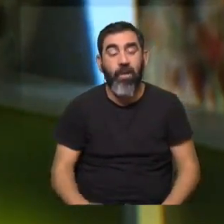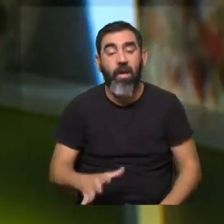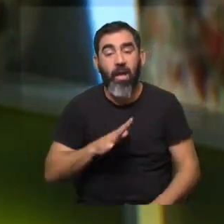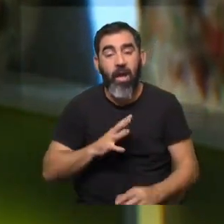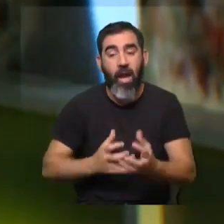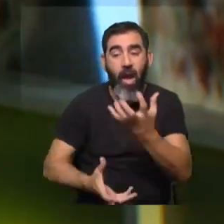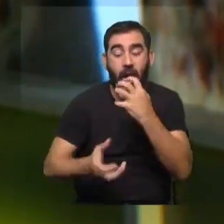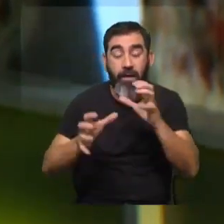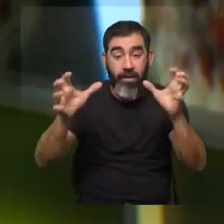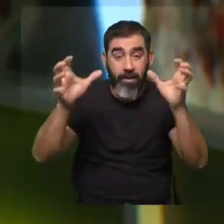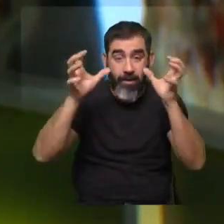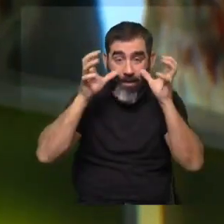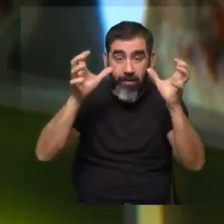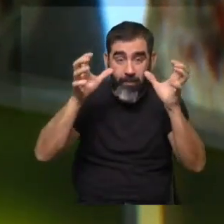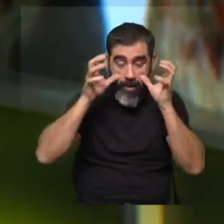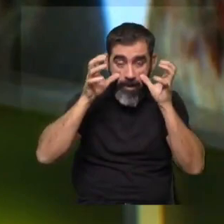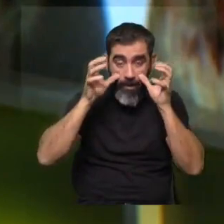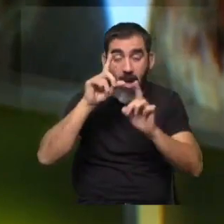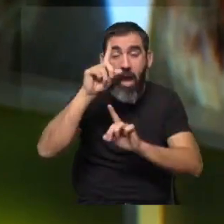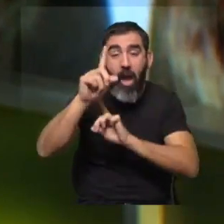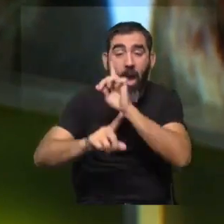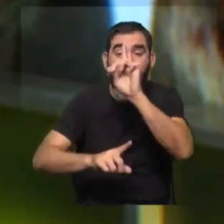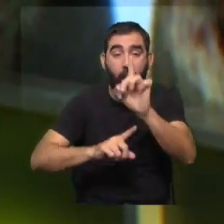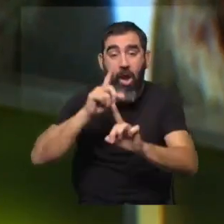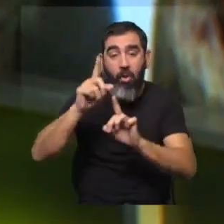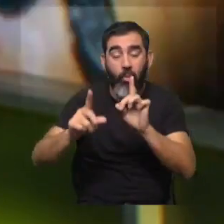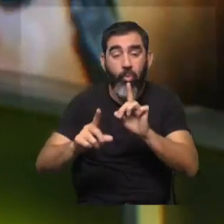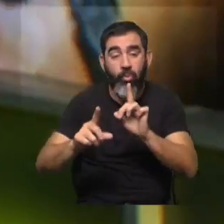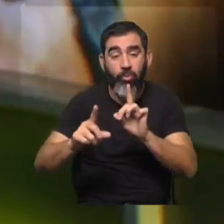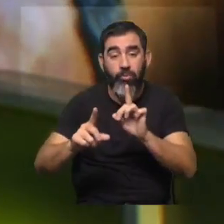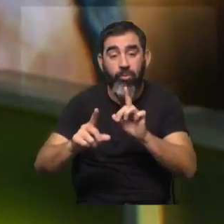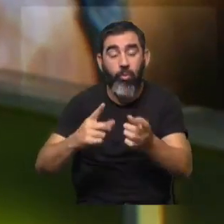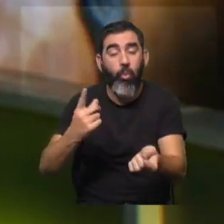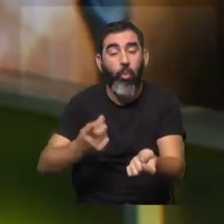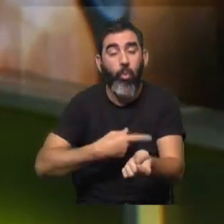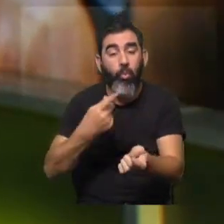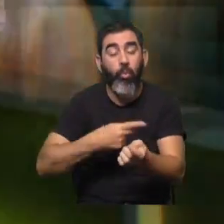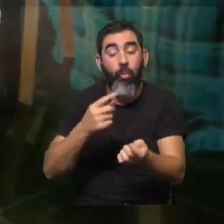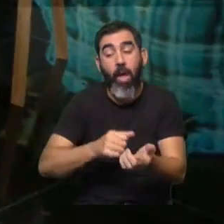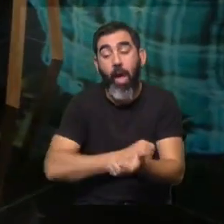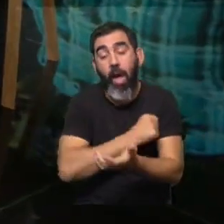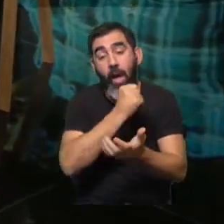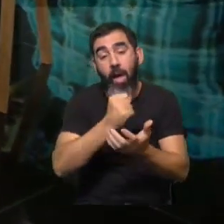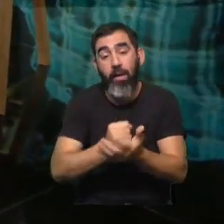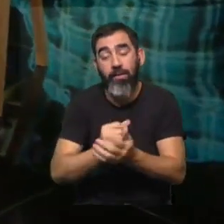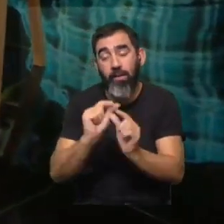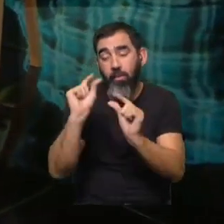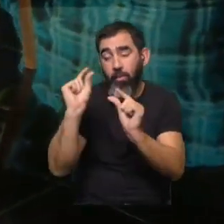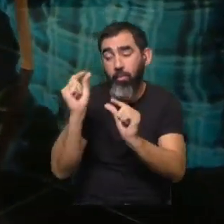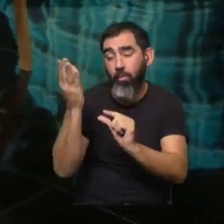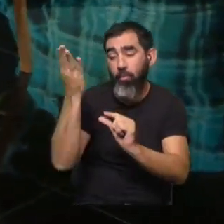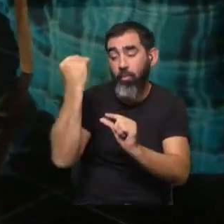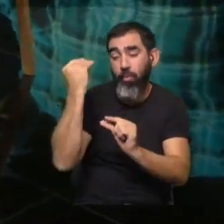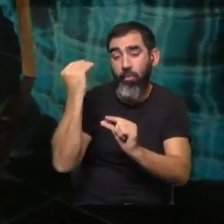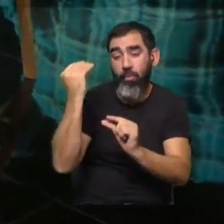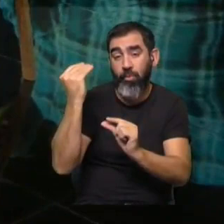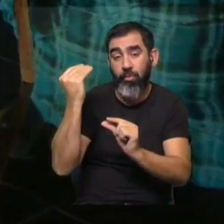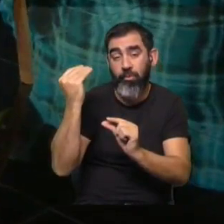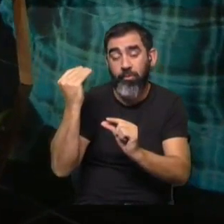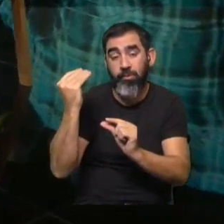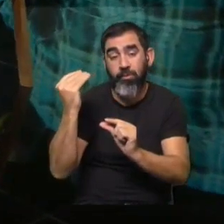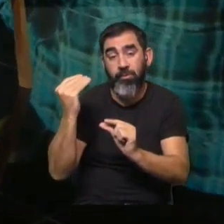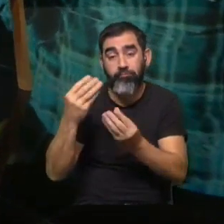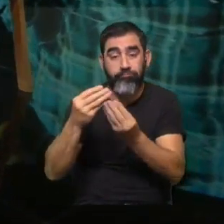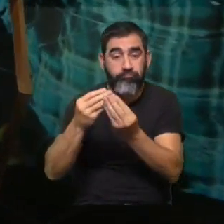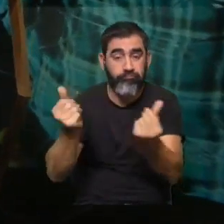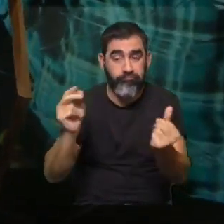en riesgo, tenemos algunas especies que fueron habituales del territorio hasta que, bueno, hace poco o relativamente poco en términos humanos dejaron